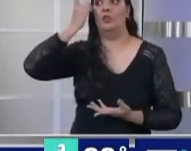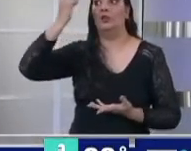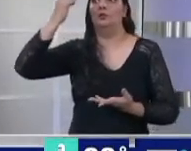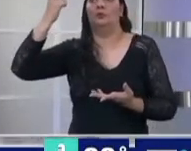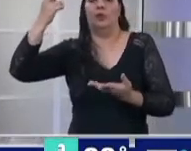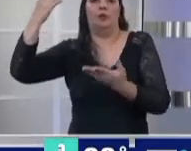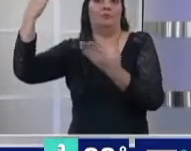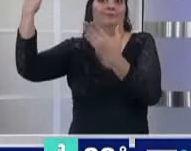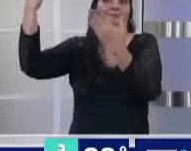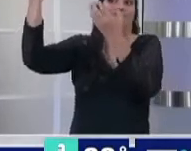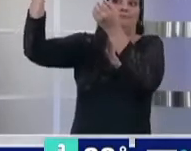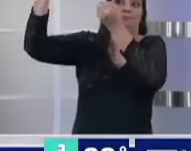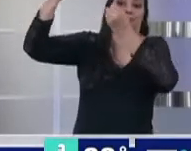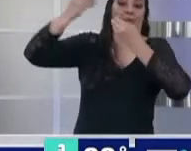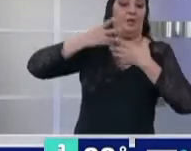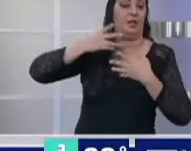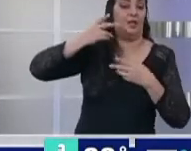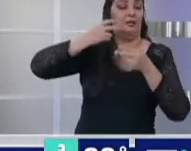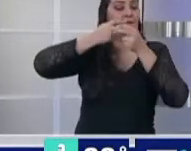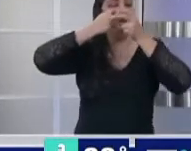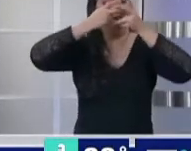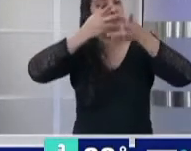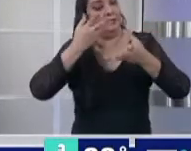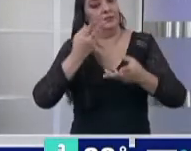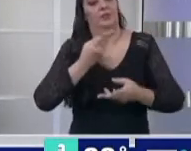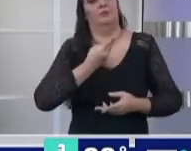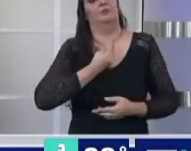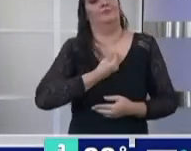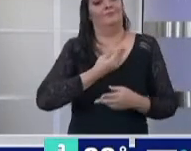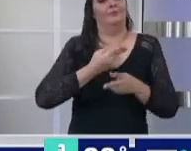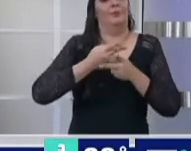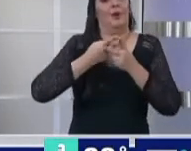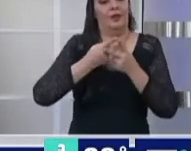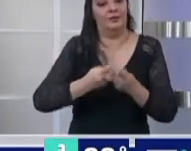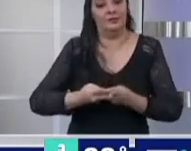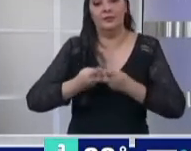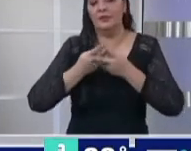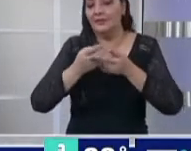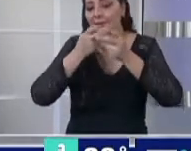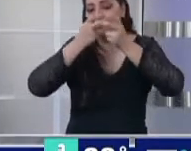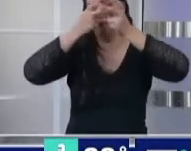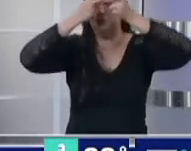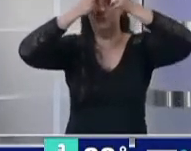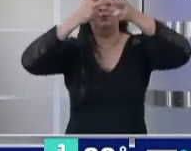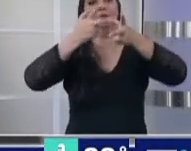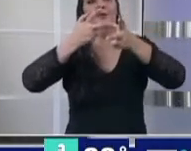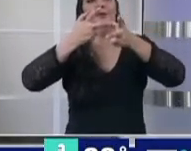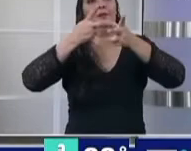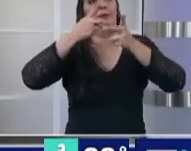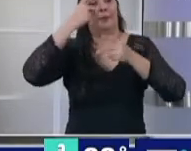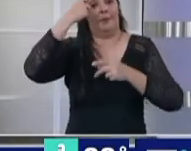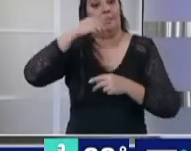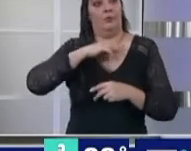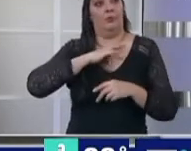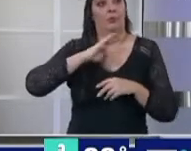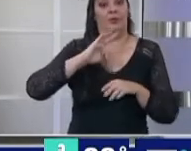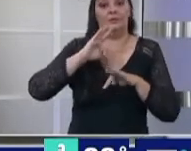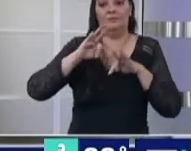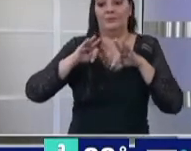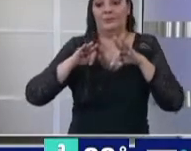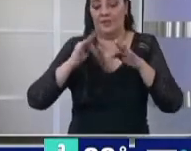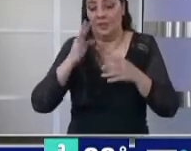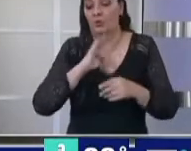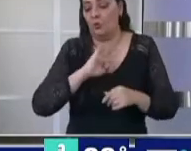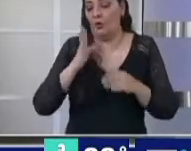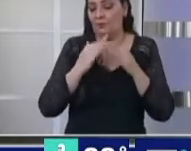sabiduría, prudencia, tolerancia, paciencia, discernimiento, inteligencia y poder